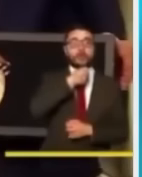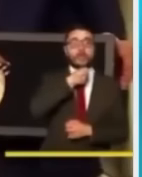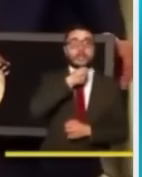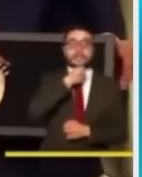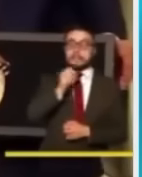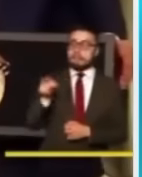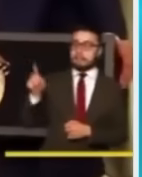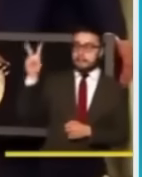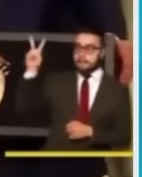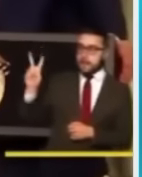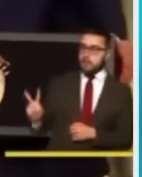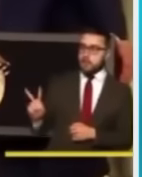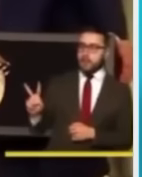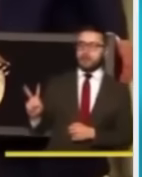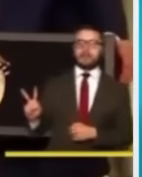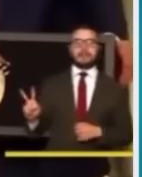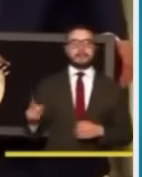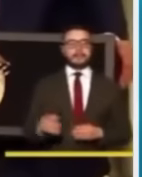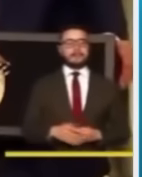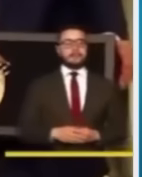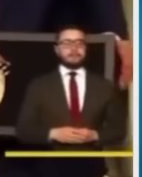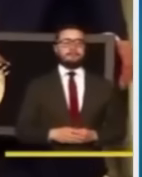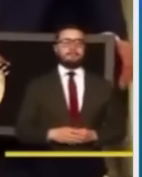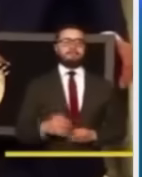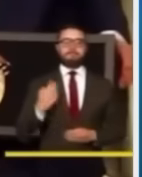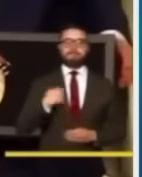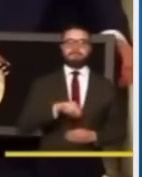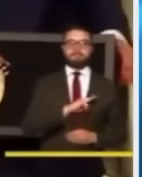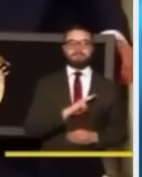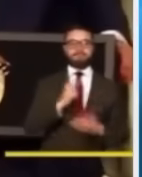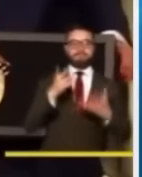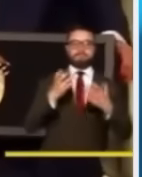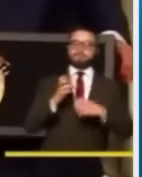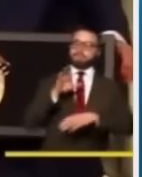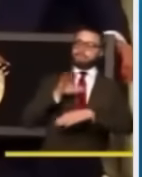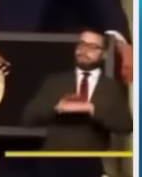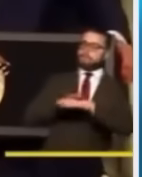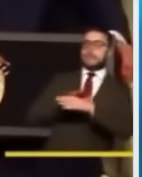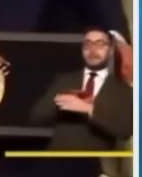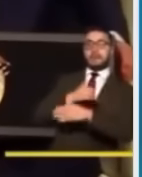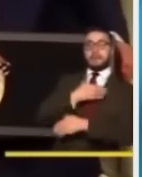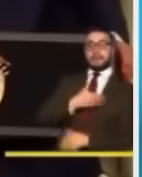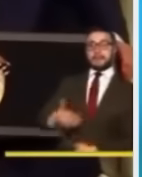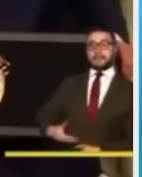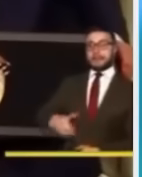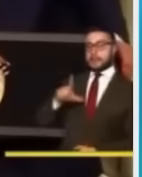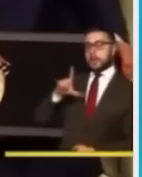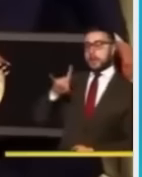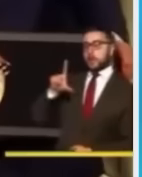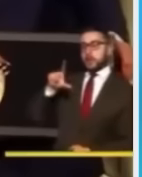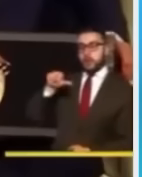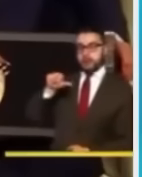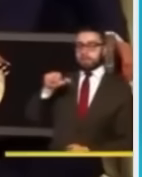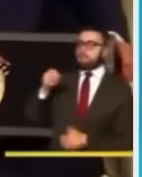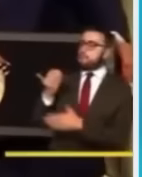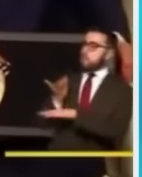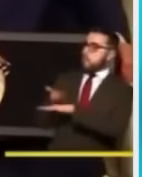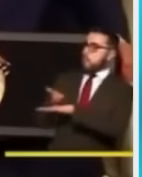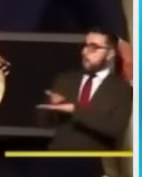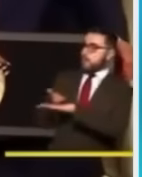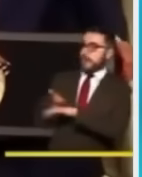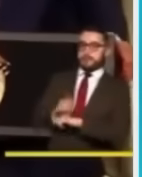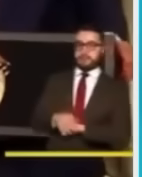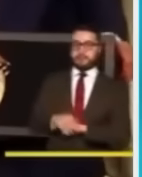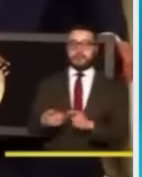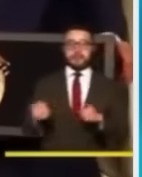tener grandes beneficios y ya ni hablar de niger de burquina faso de Mali que son naciones que también después de realizar